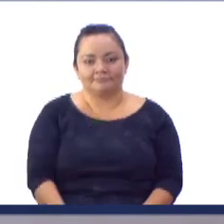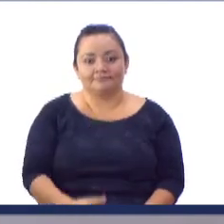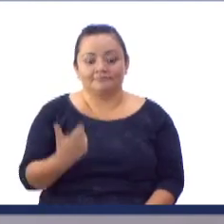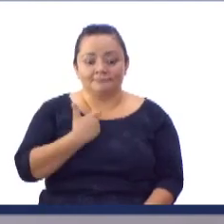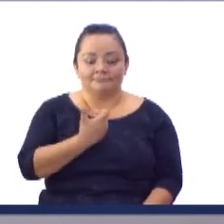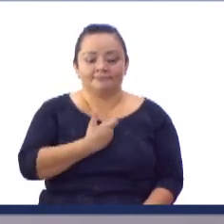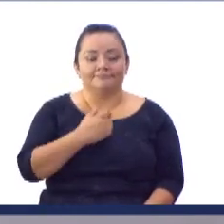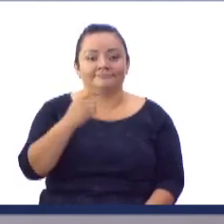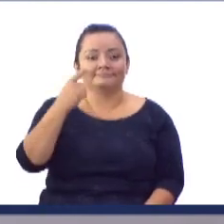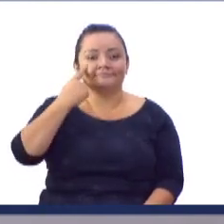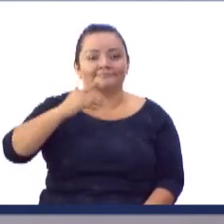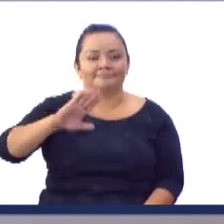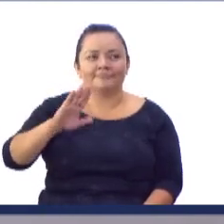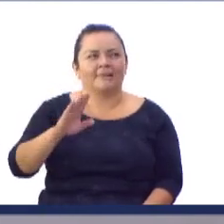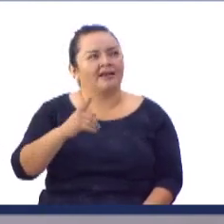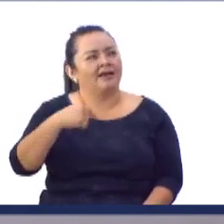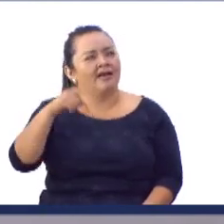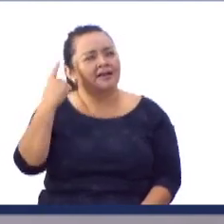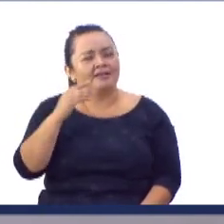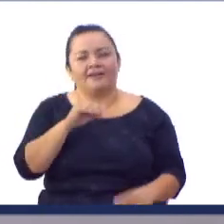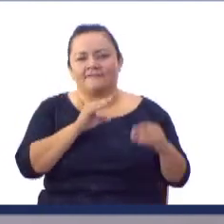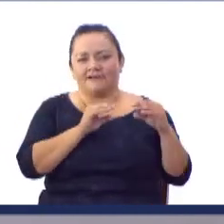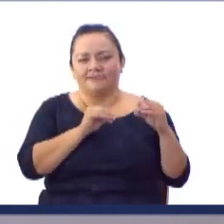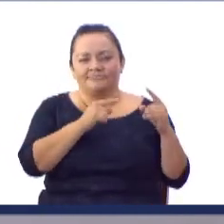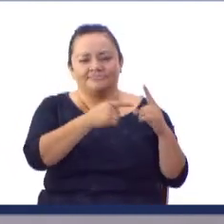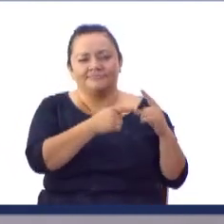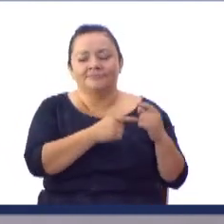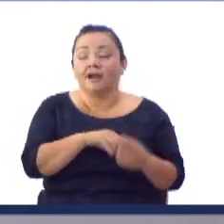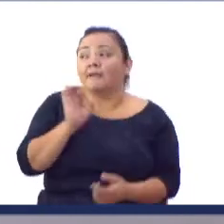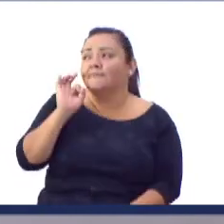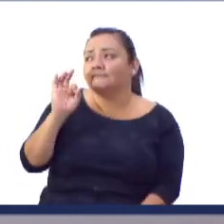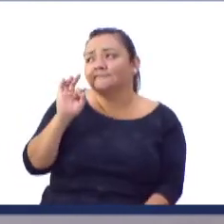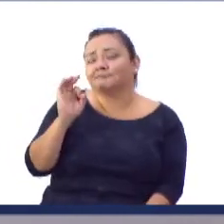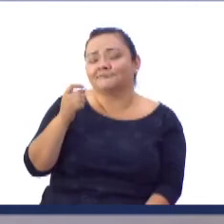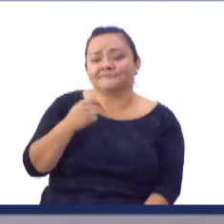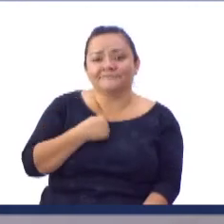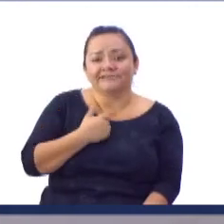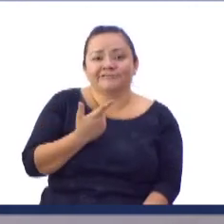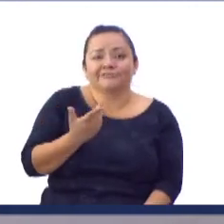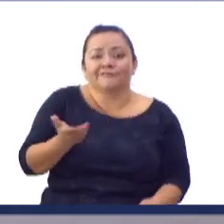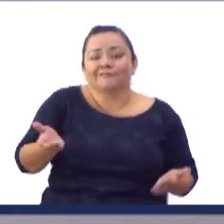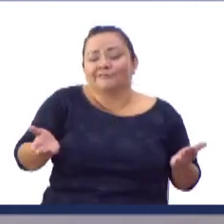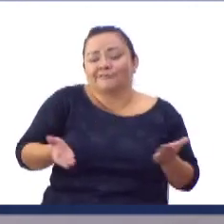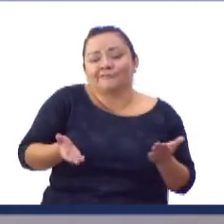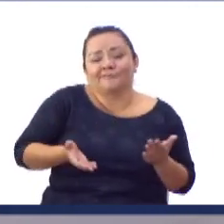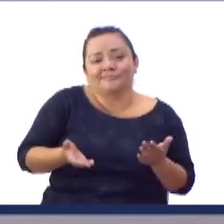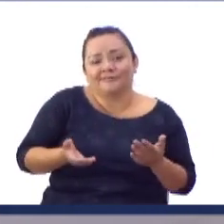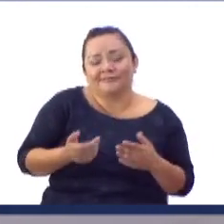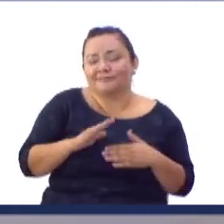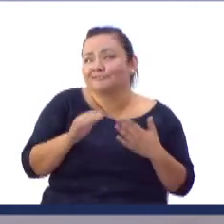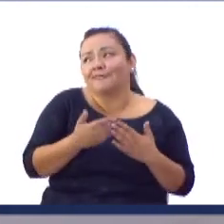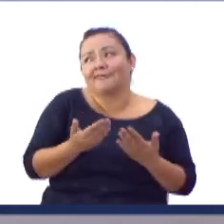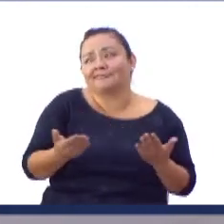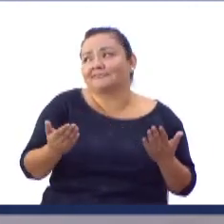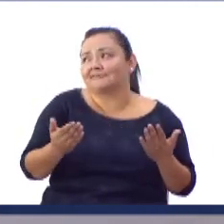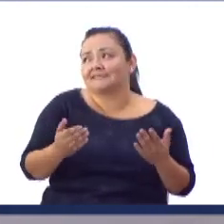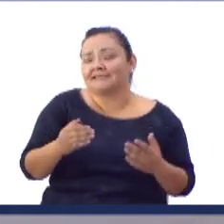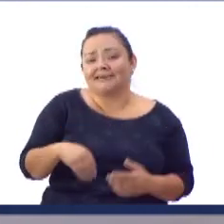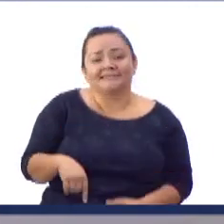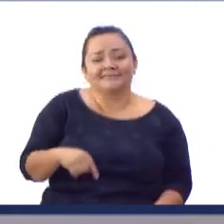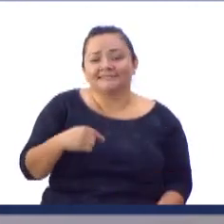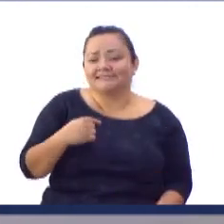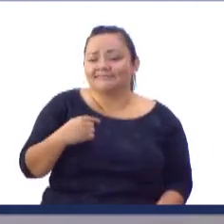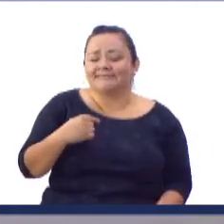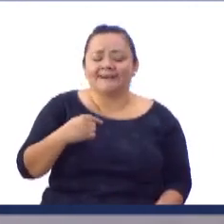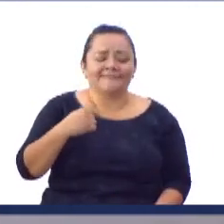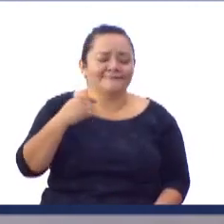para ser testimonio y alguien me dijo ayer platicando esta pastor es que me di con magos y yo es con todo lo que está pasando quiero entrar